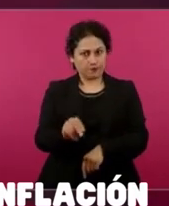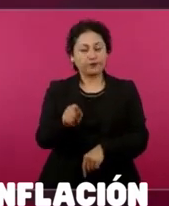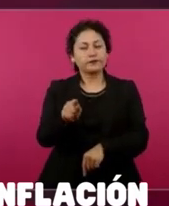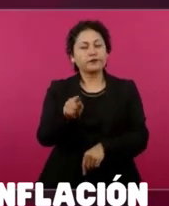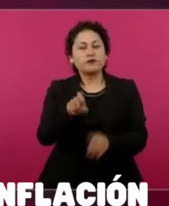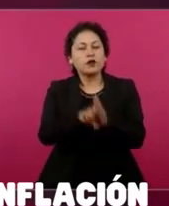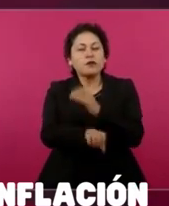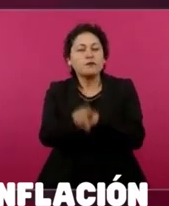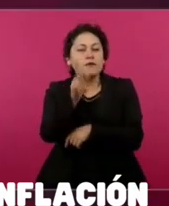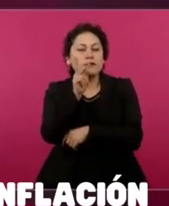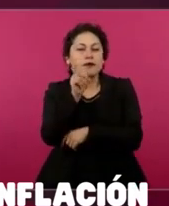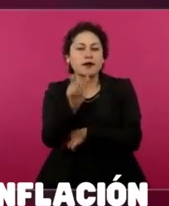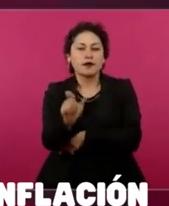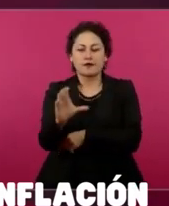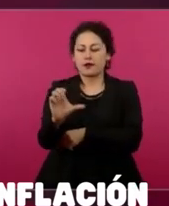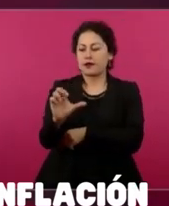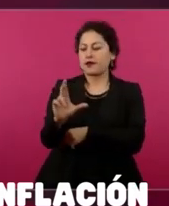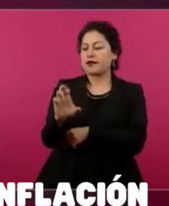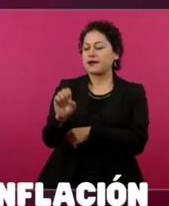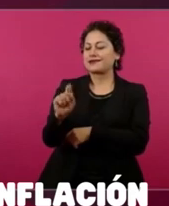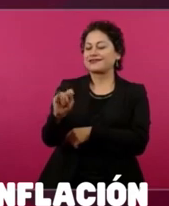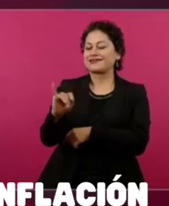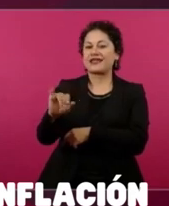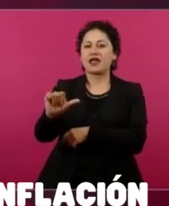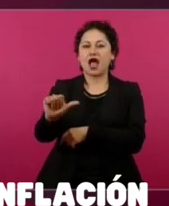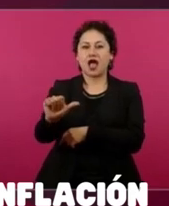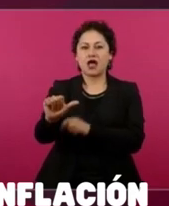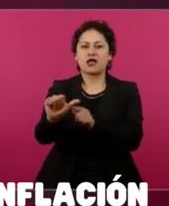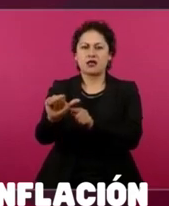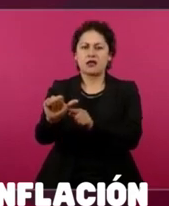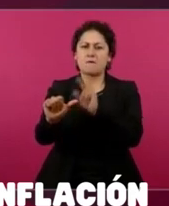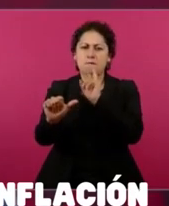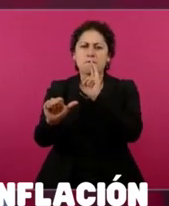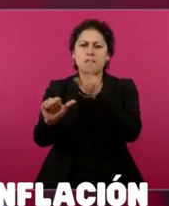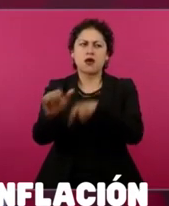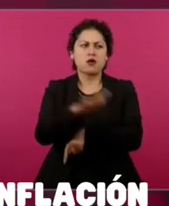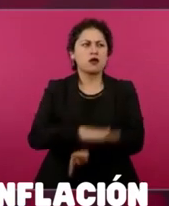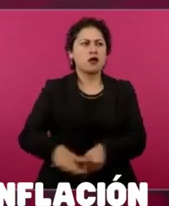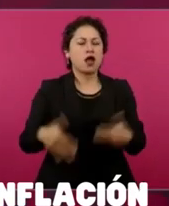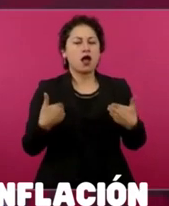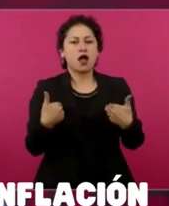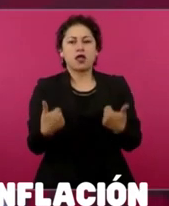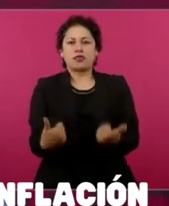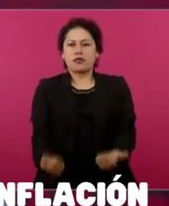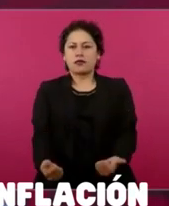que inflación. Se entiende mejor